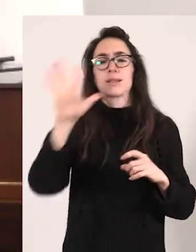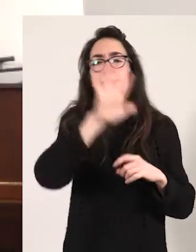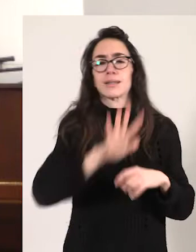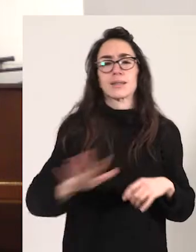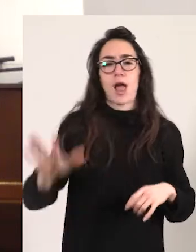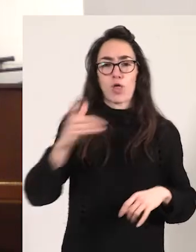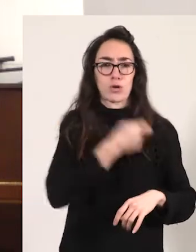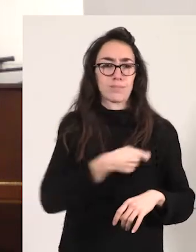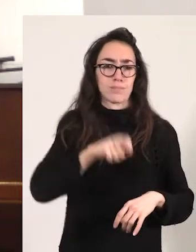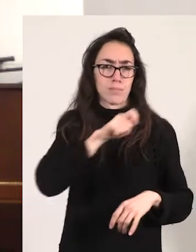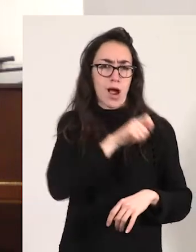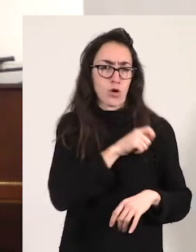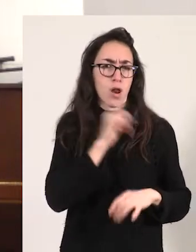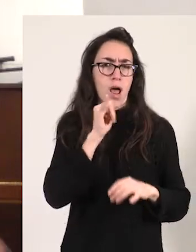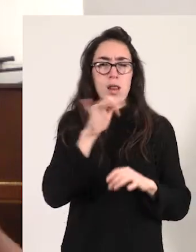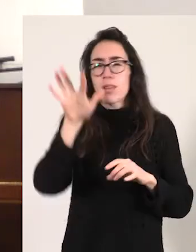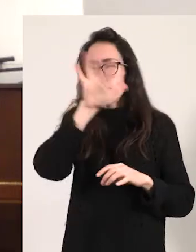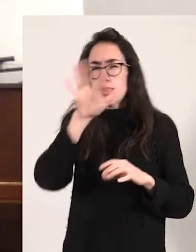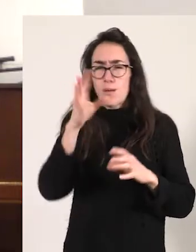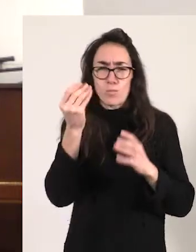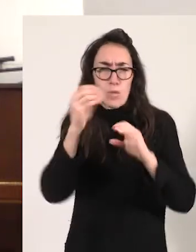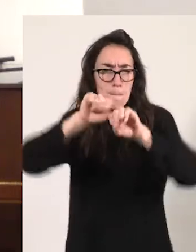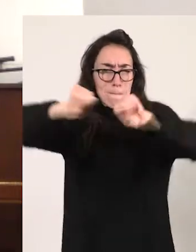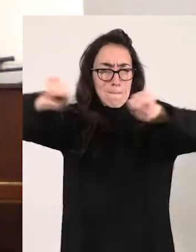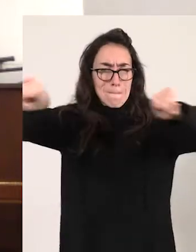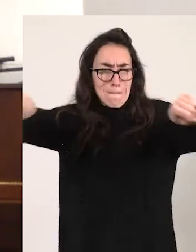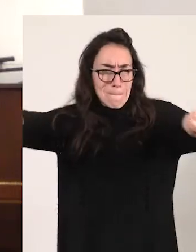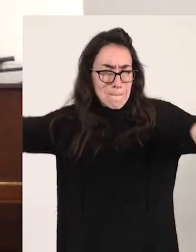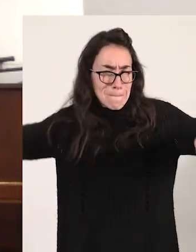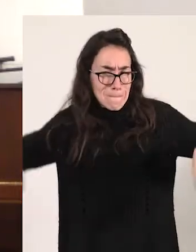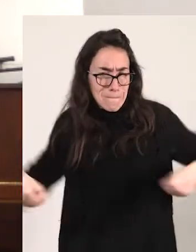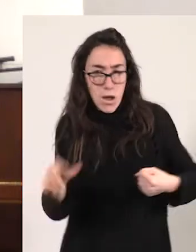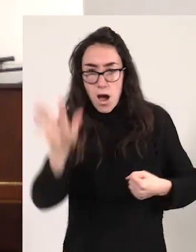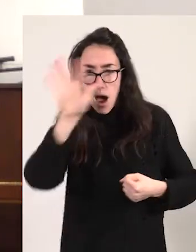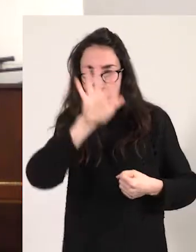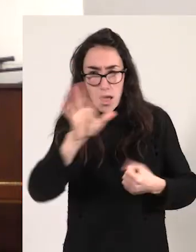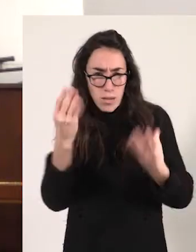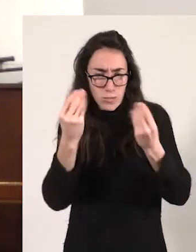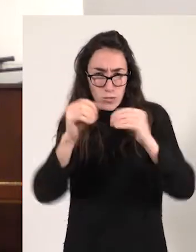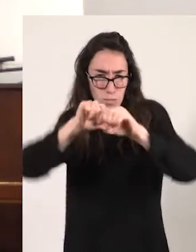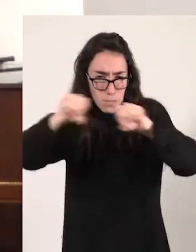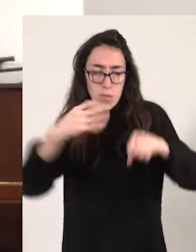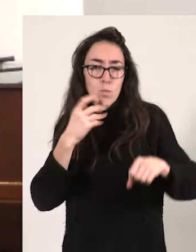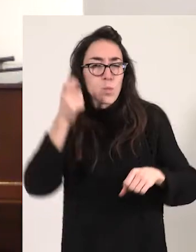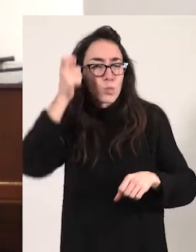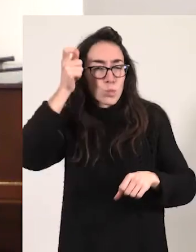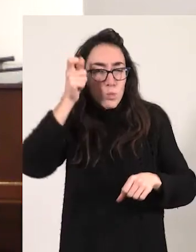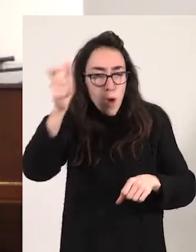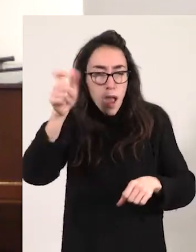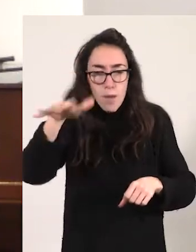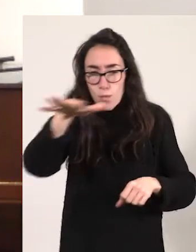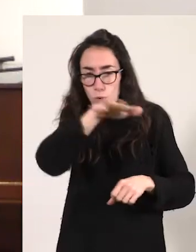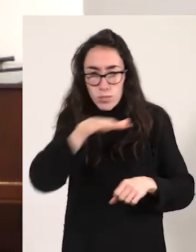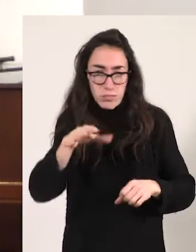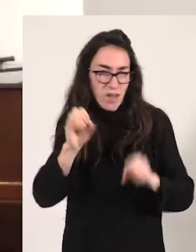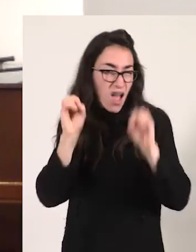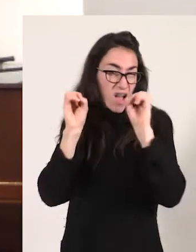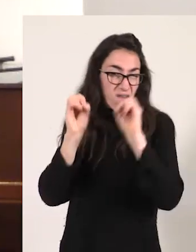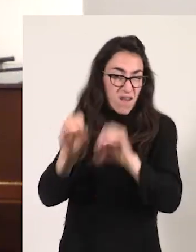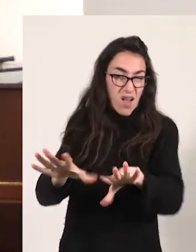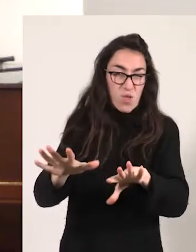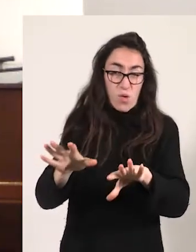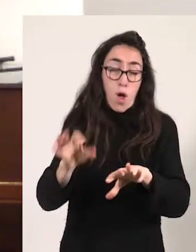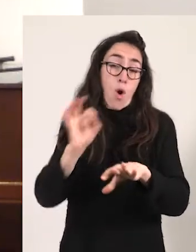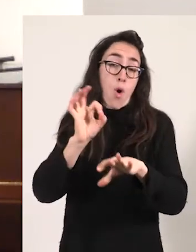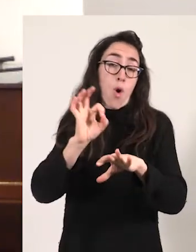en este Estado español, que tiene unas áreas gigantescas que están vaciadas por completo, en el entorno rural